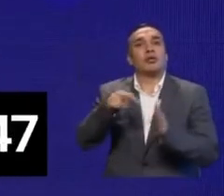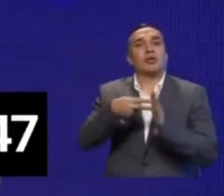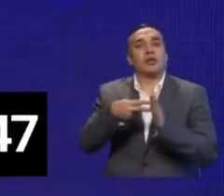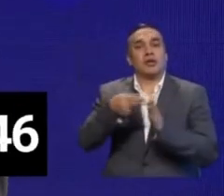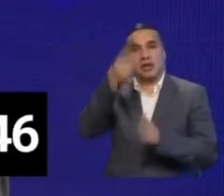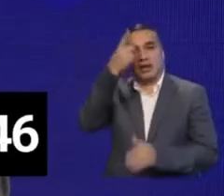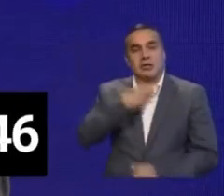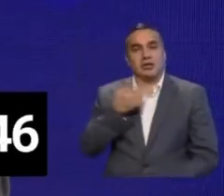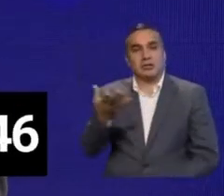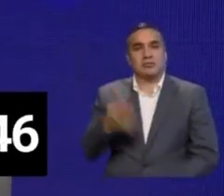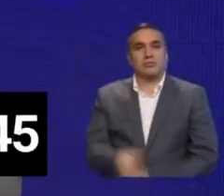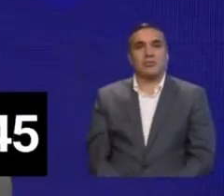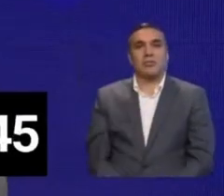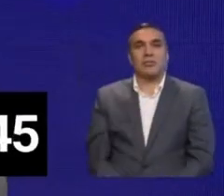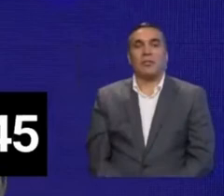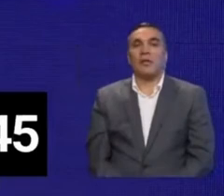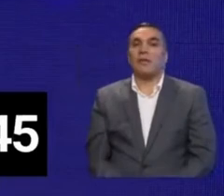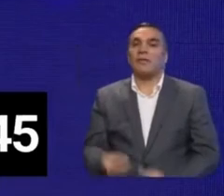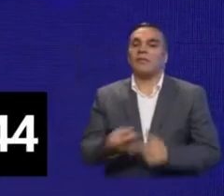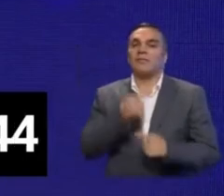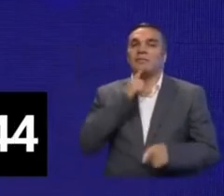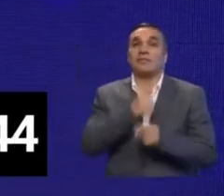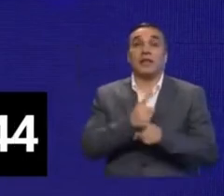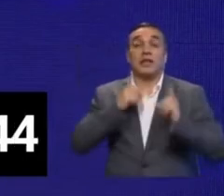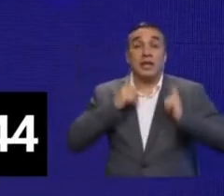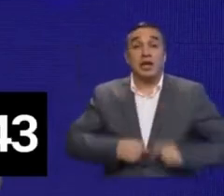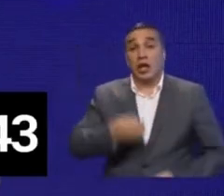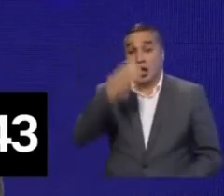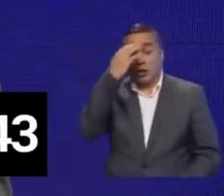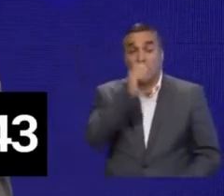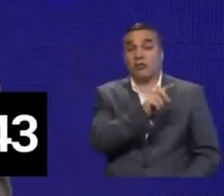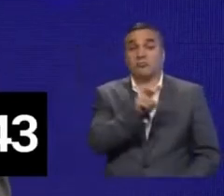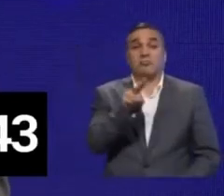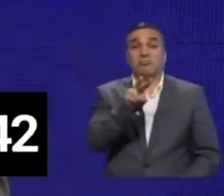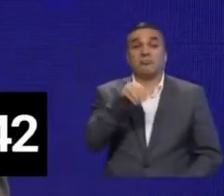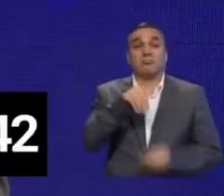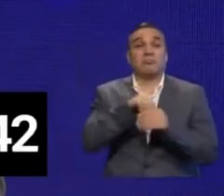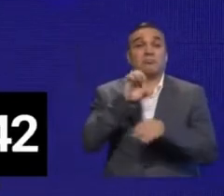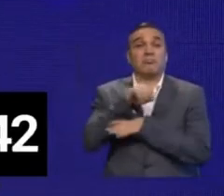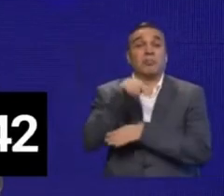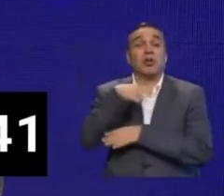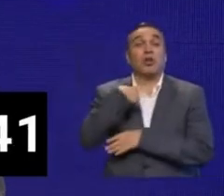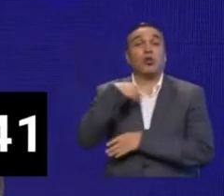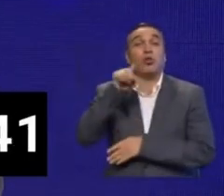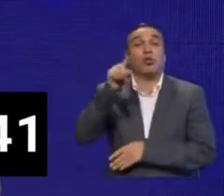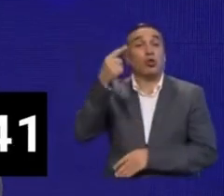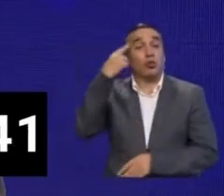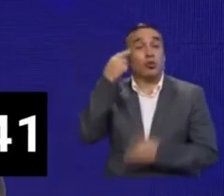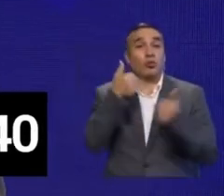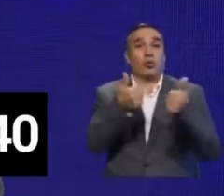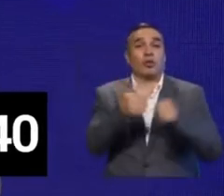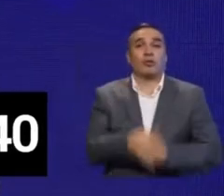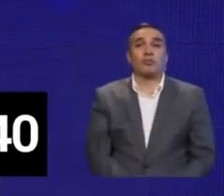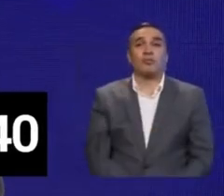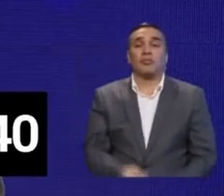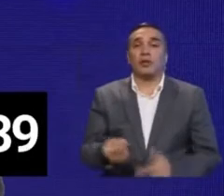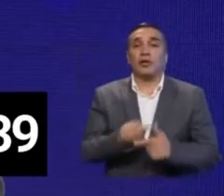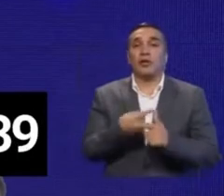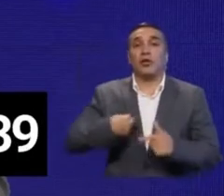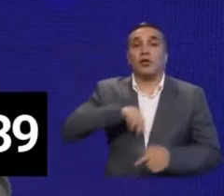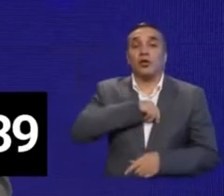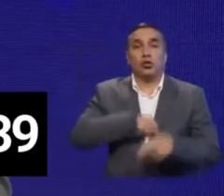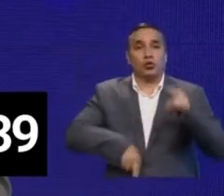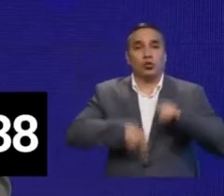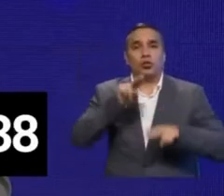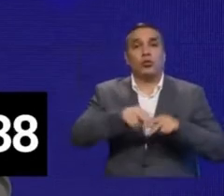toda una política de Estado. Desgraciadamente, ni la salud ni la educación tienen en el Ecuador una política de Estado y lo que tenemos que hacer es construir. Dios nos ha dado